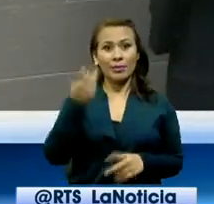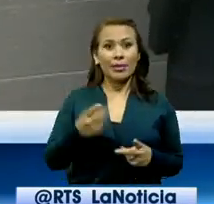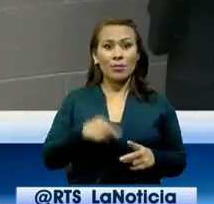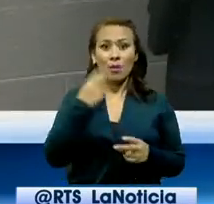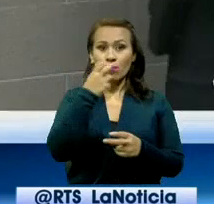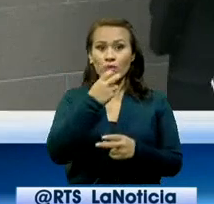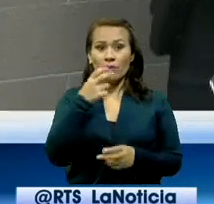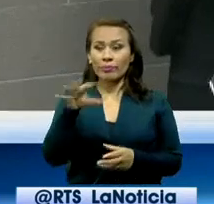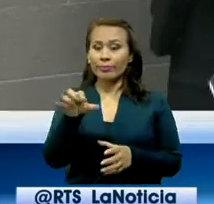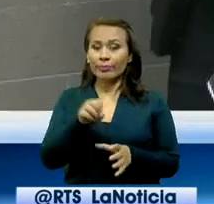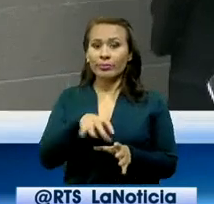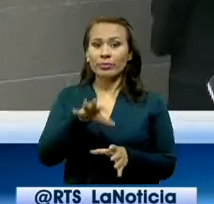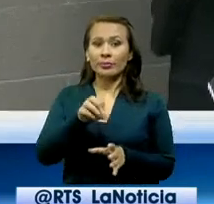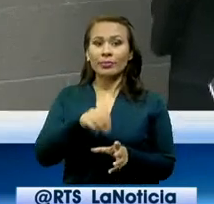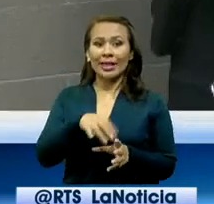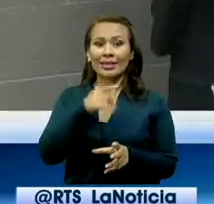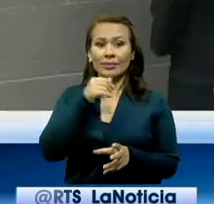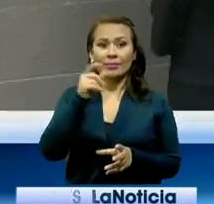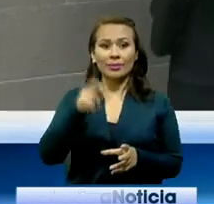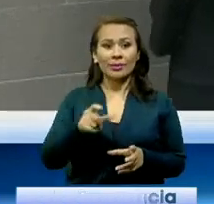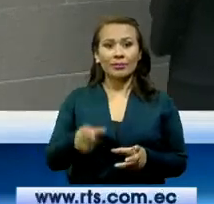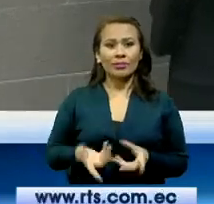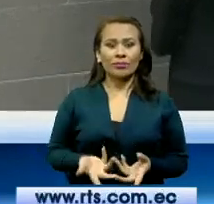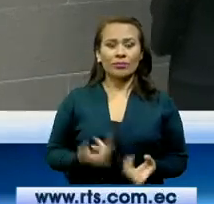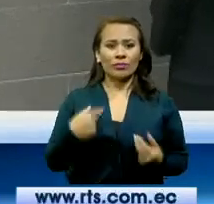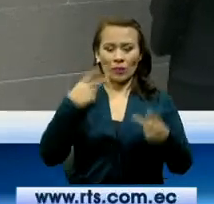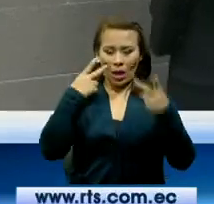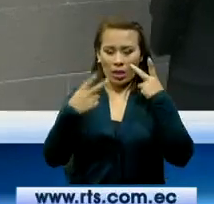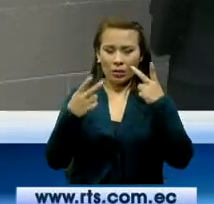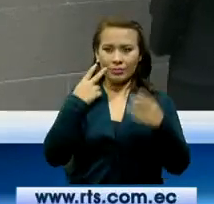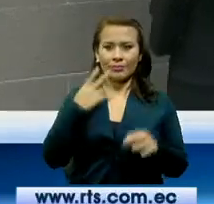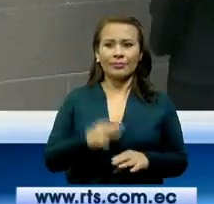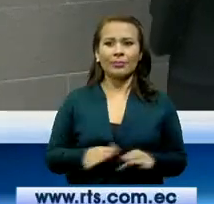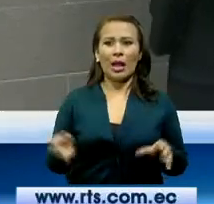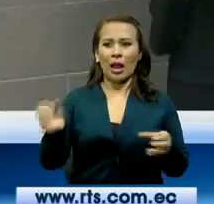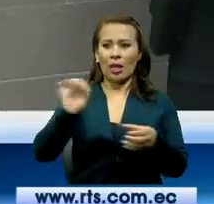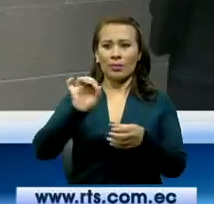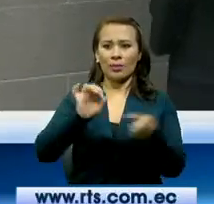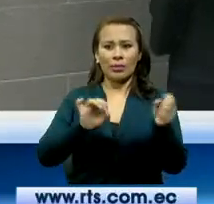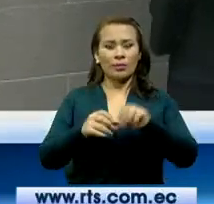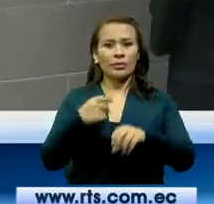los químicos que usan los narcotraficantes no suelen reaccionar, por lo que ya una vez en el laboratorio